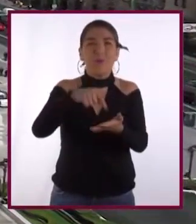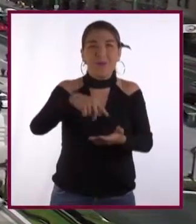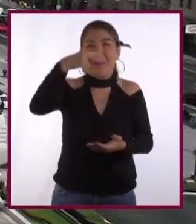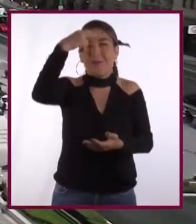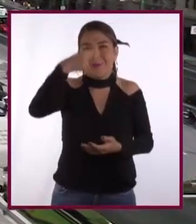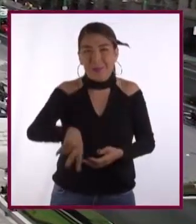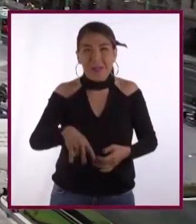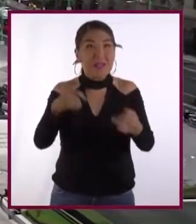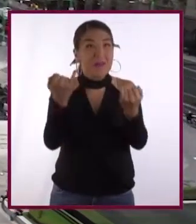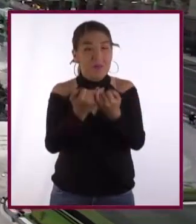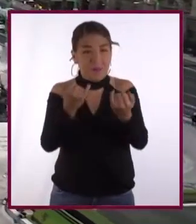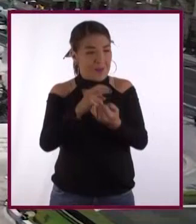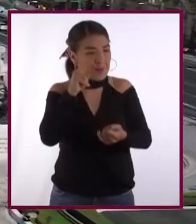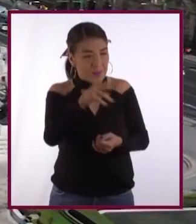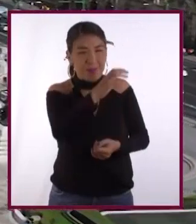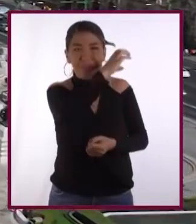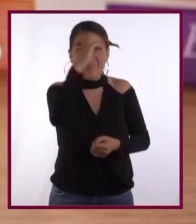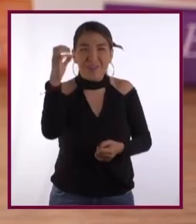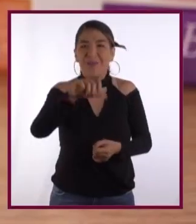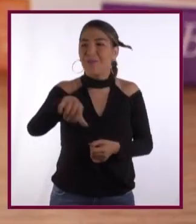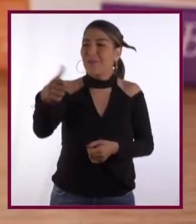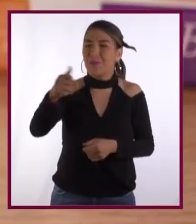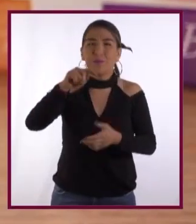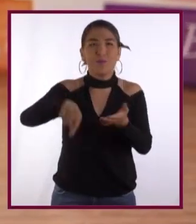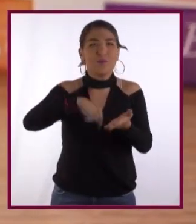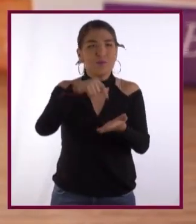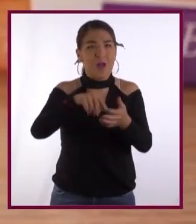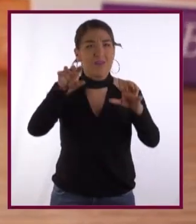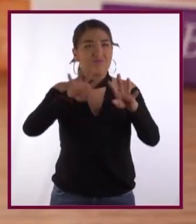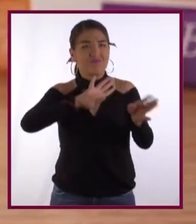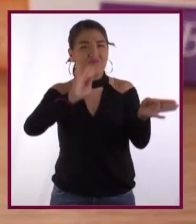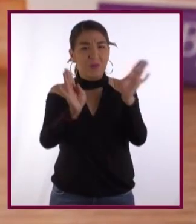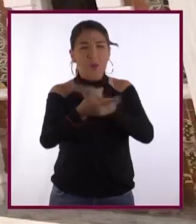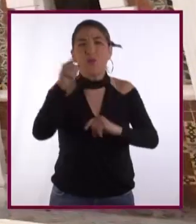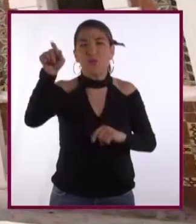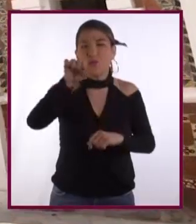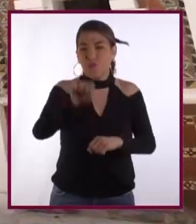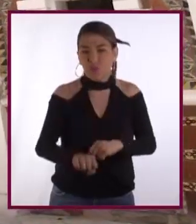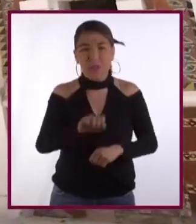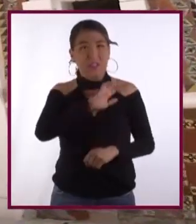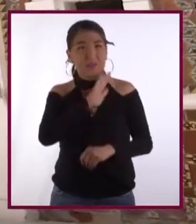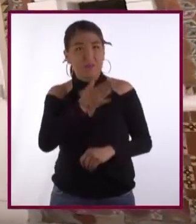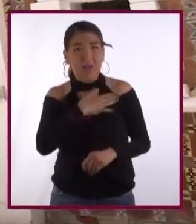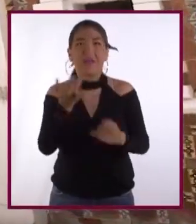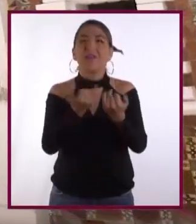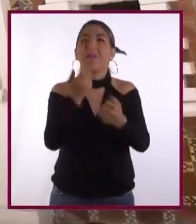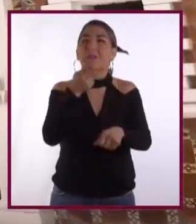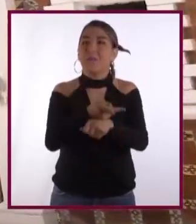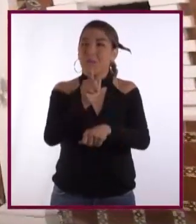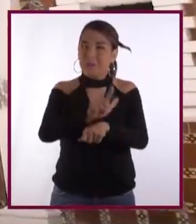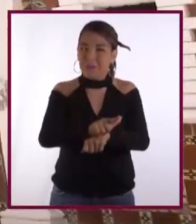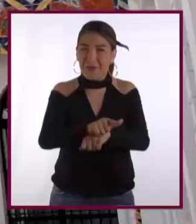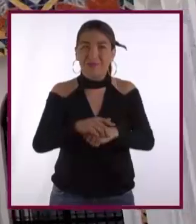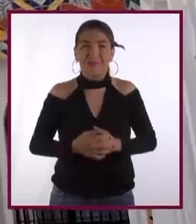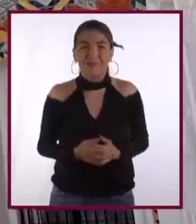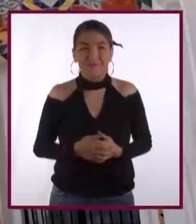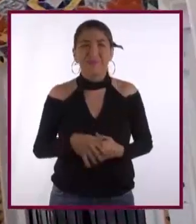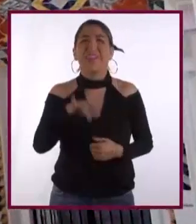otros lugares de México o incluso en algunas fotos que he visto de otros lugares del planeta, como al sur de España o en